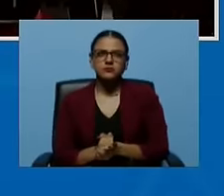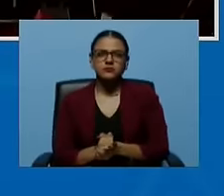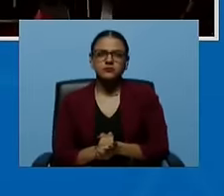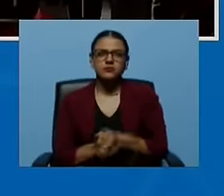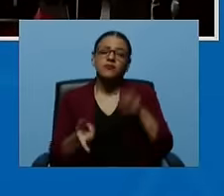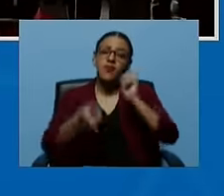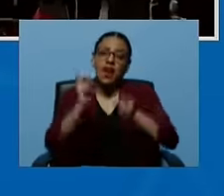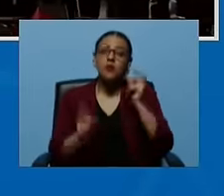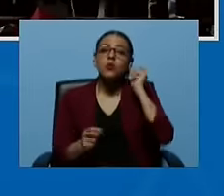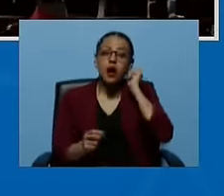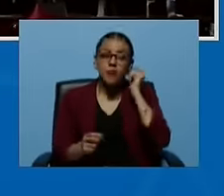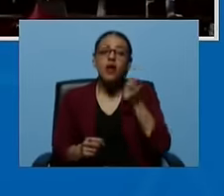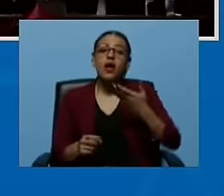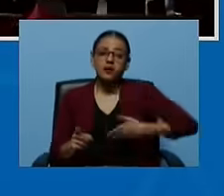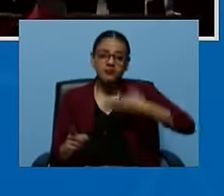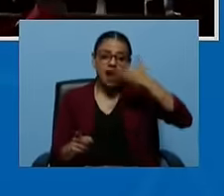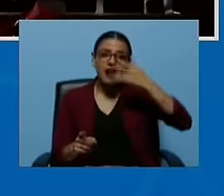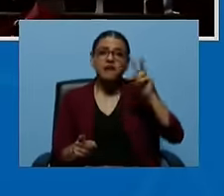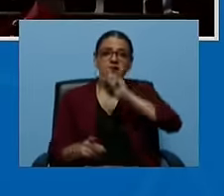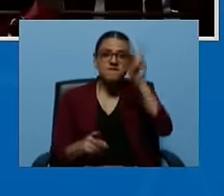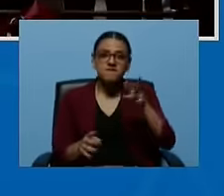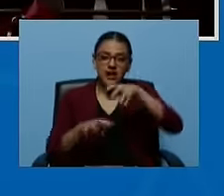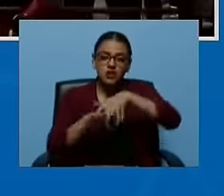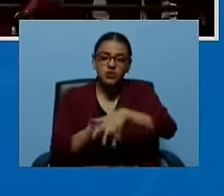algunas venezolanas musulmanas,